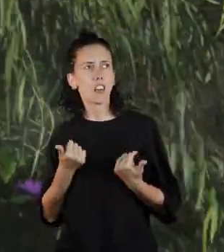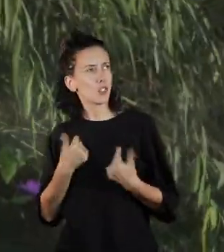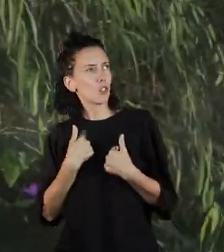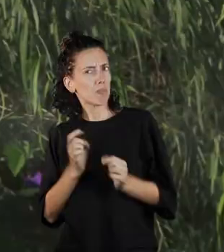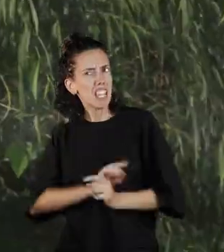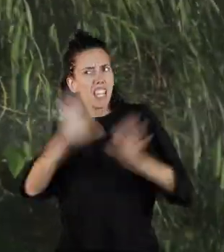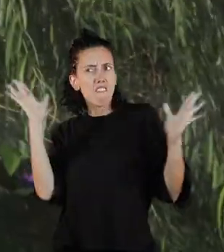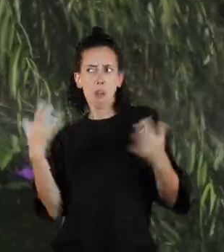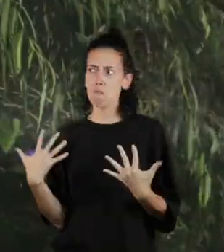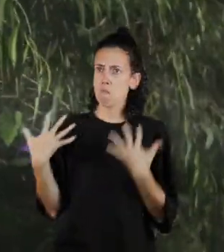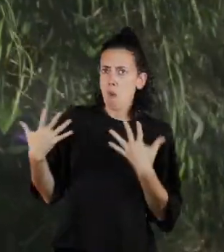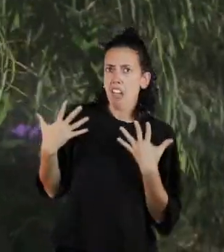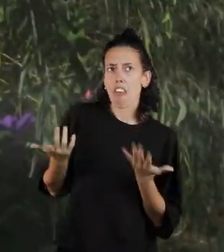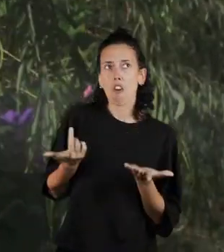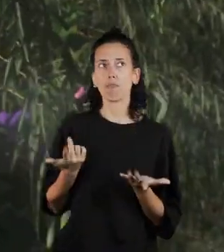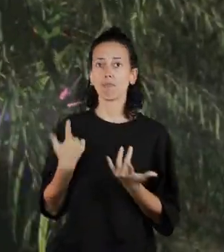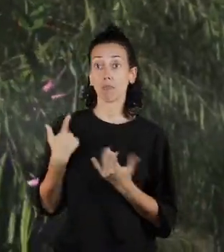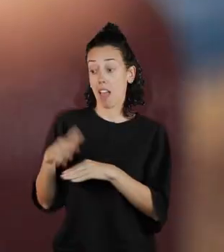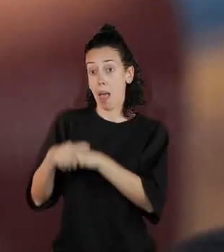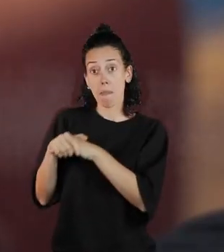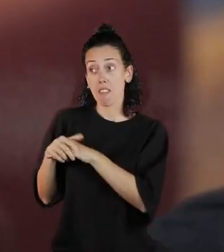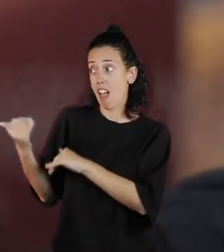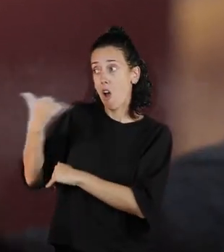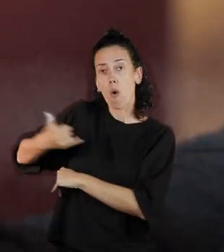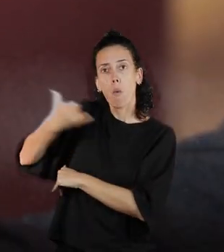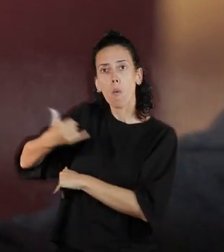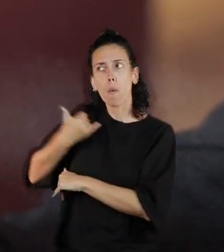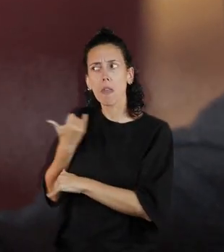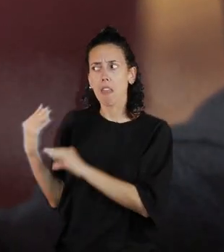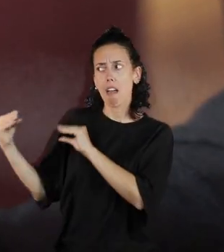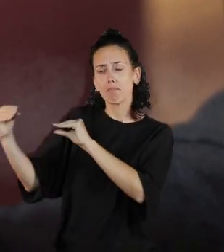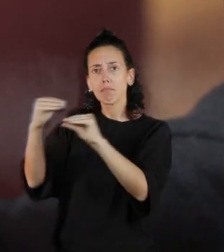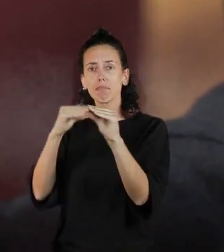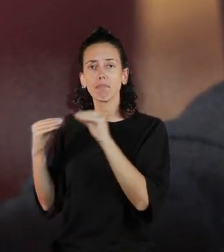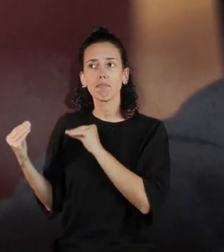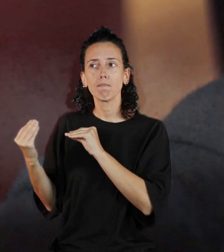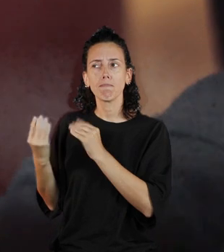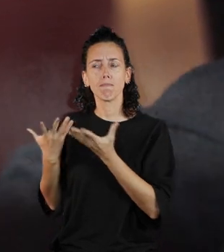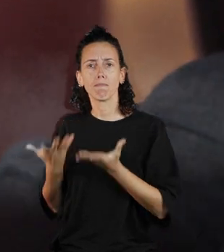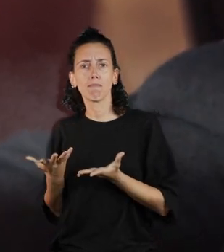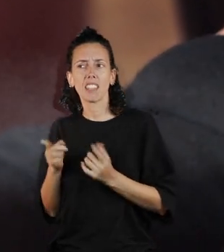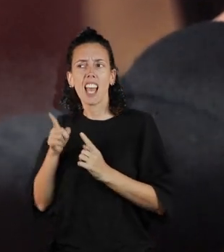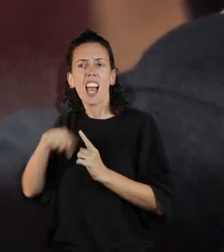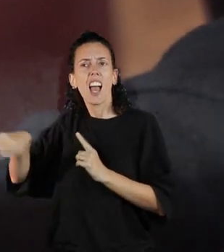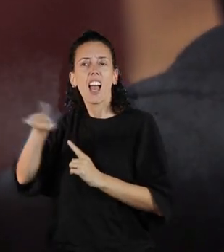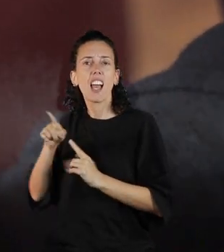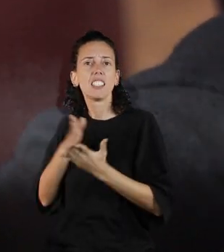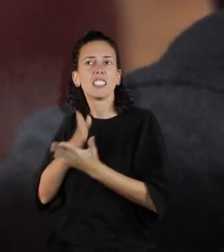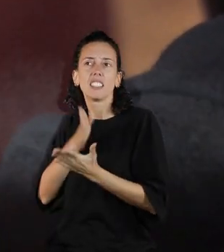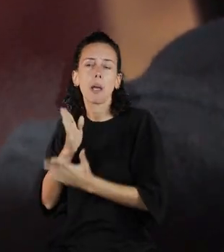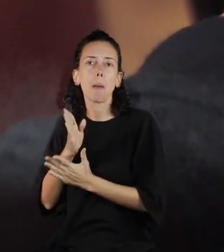sentía una libertad completa porque yo escuchaba hablar a mis amigas